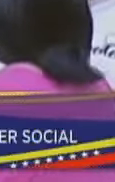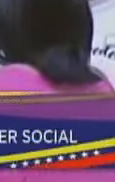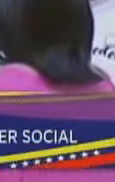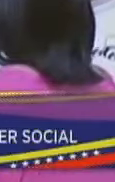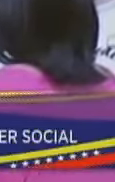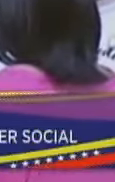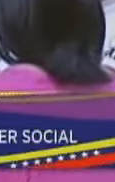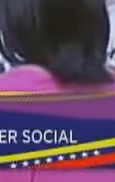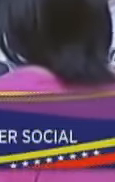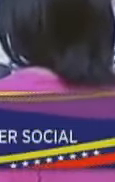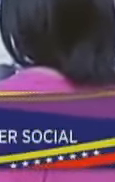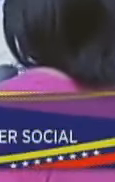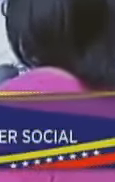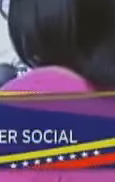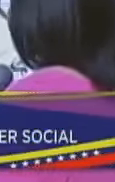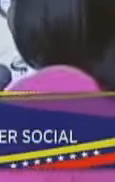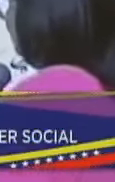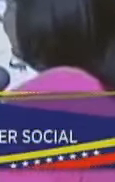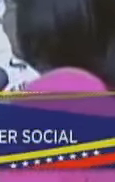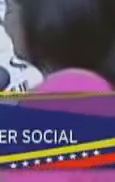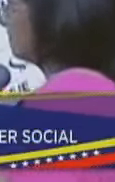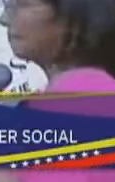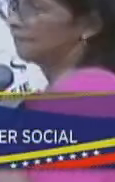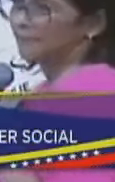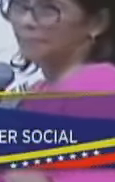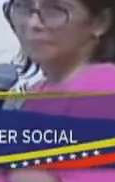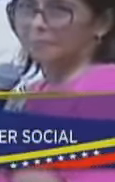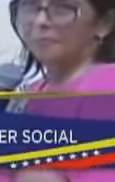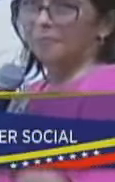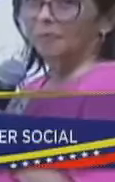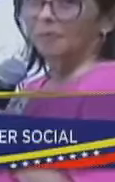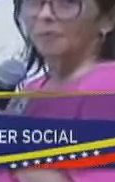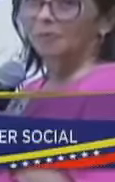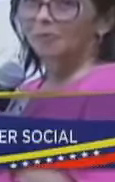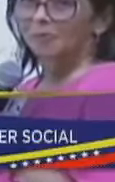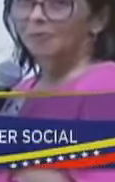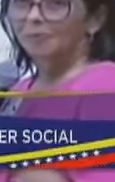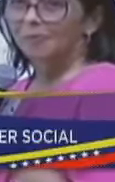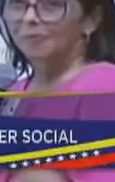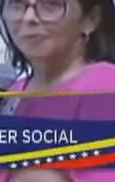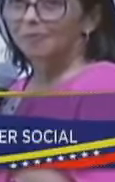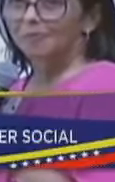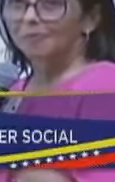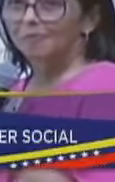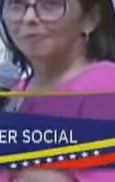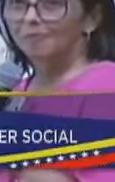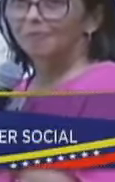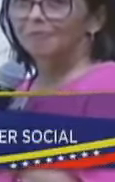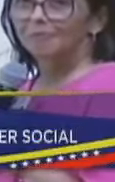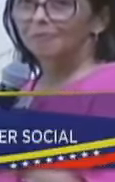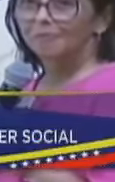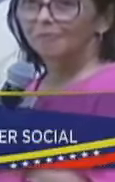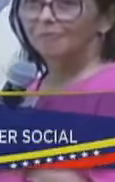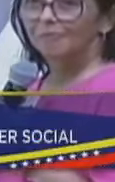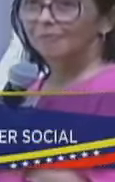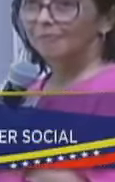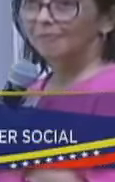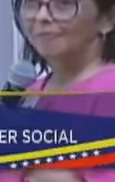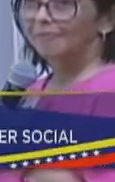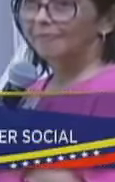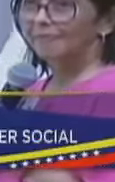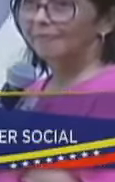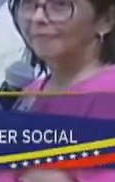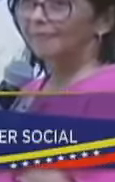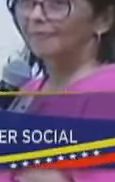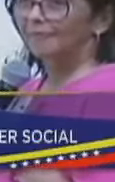difíciles, duras. Pero con paciencia, inteligencia y mucho trabajo, innovación y